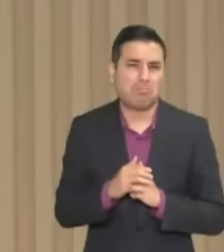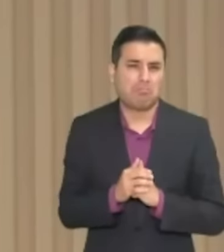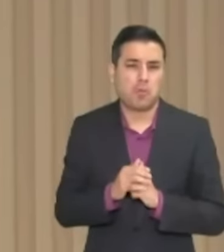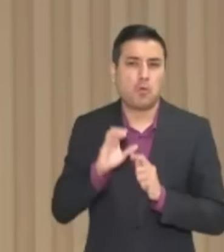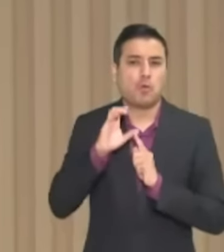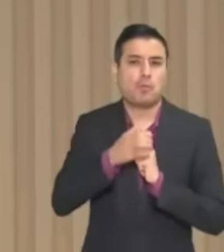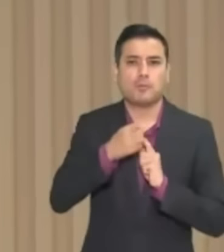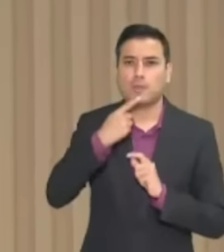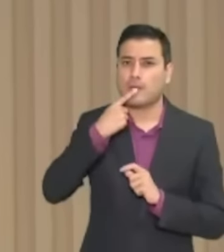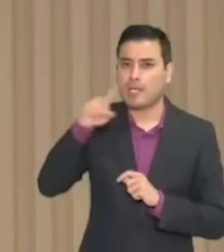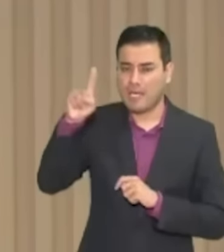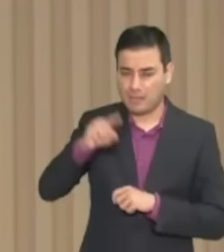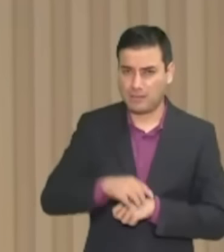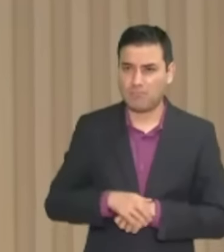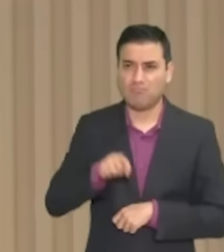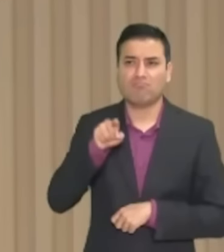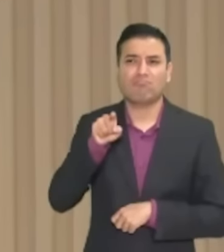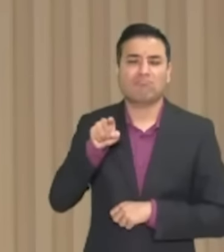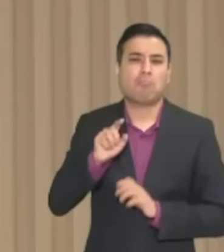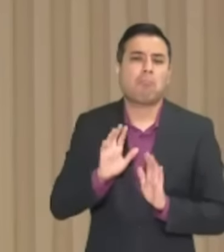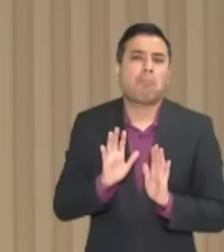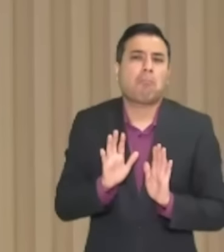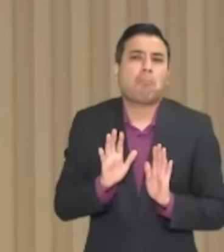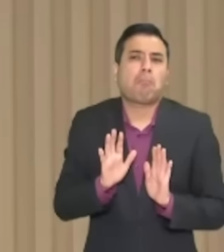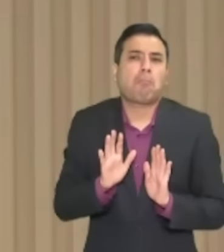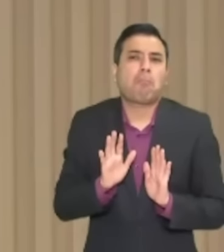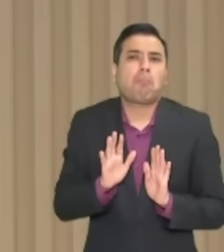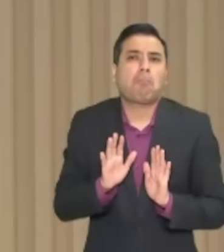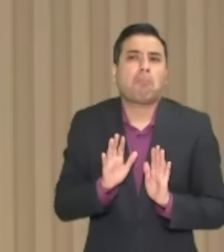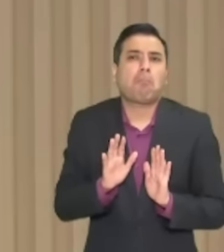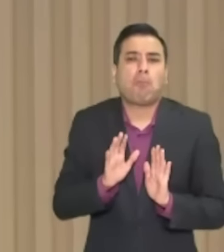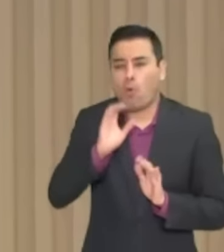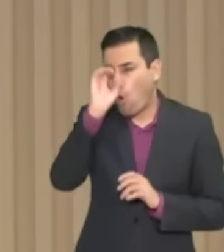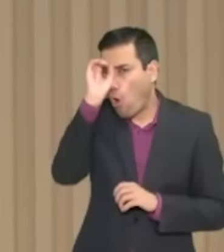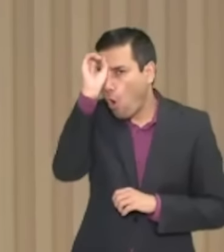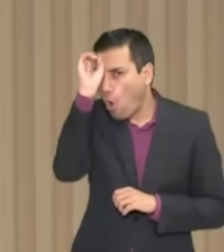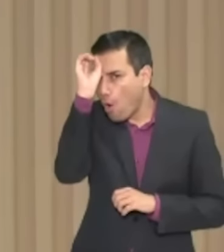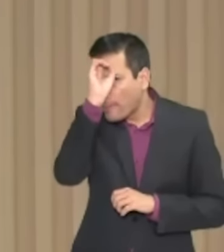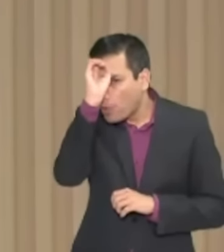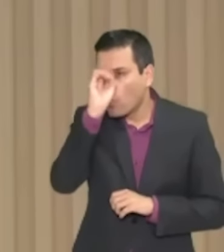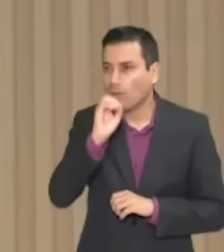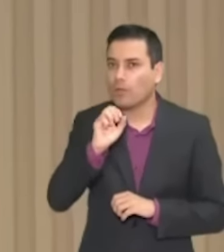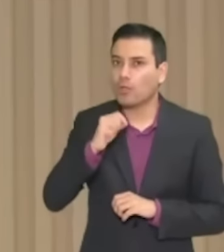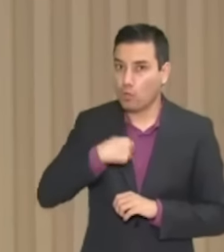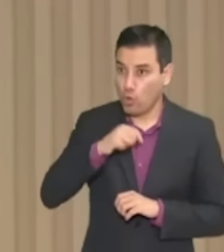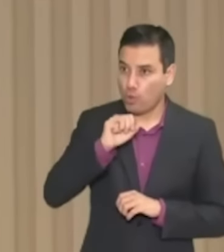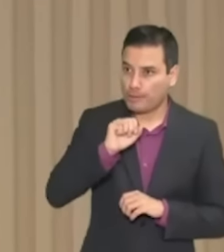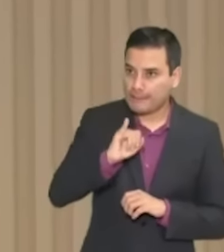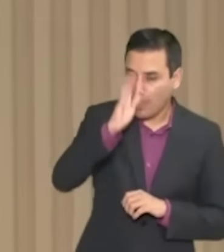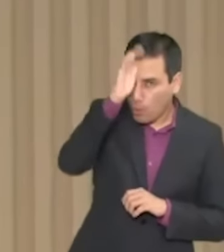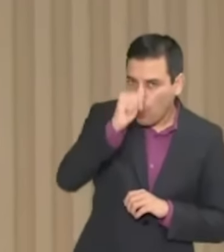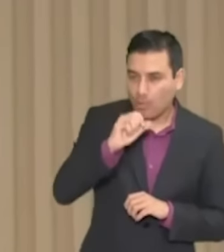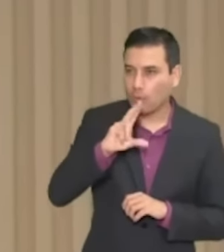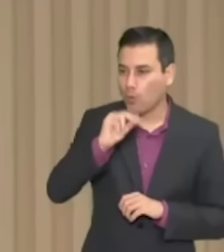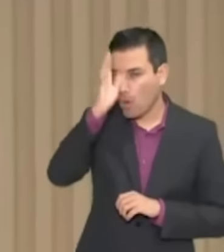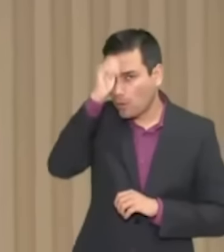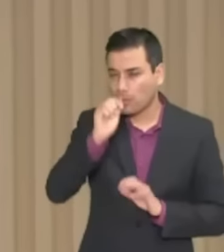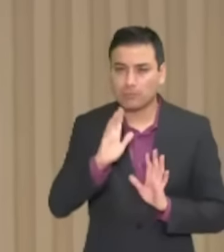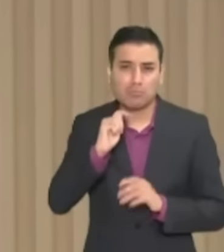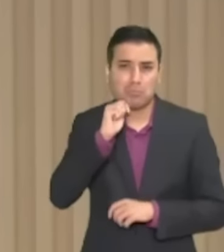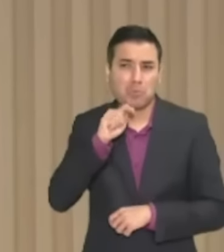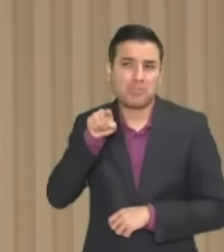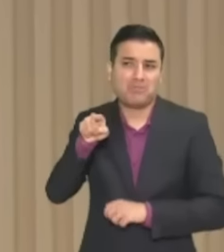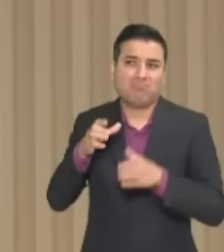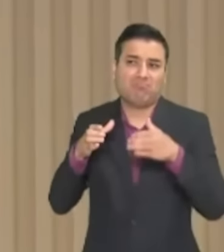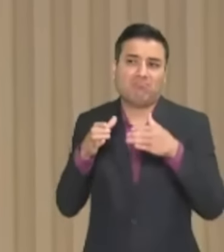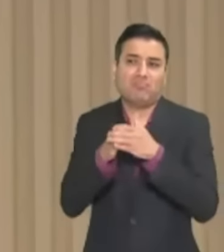Comisión de Quejas, más allá de si convengo o no con algunos criterios o convenimos porque la Comisión de Quejas es la única